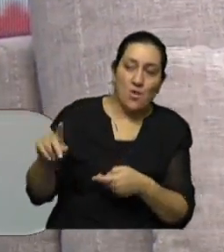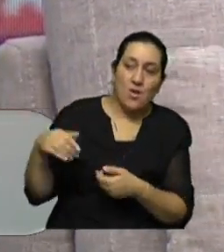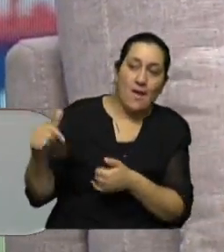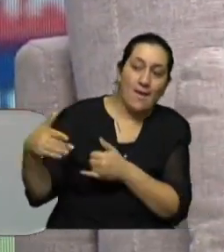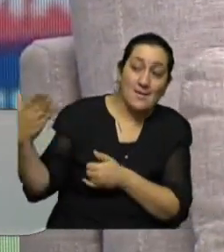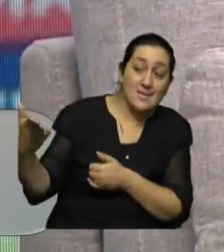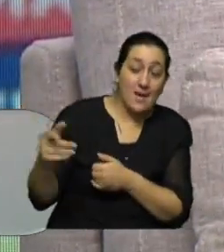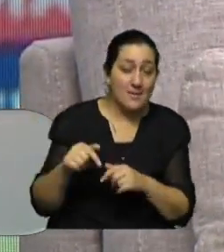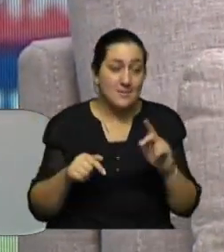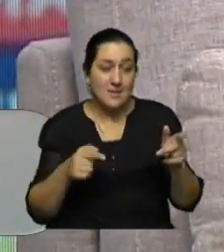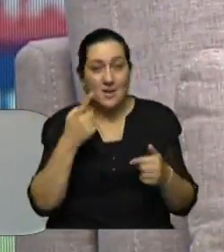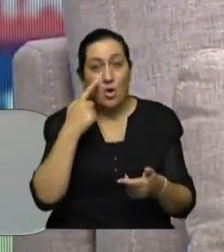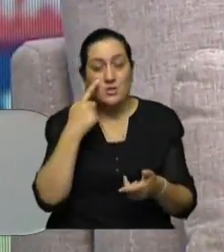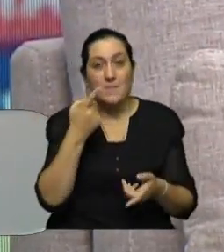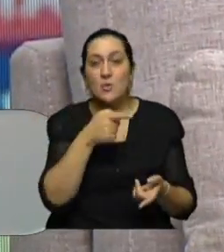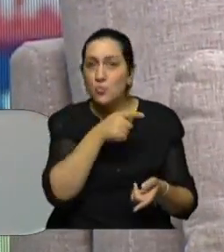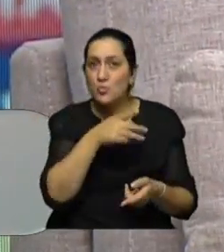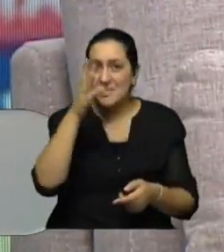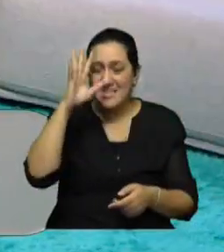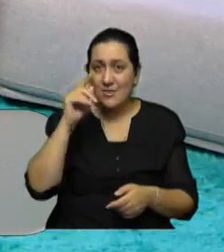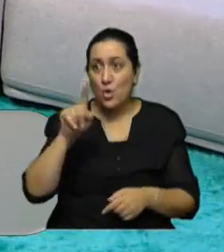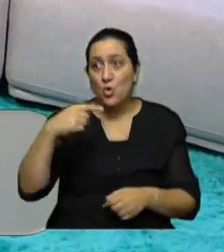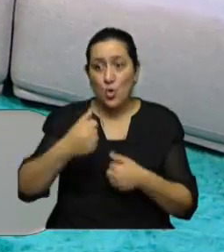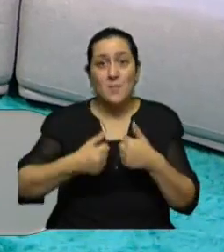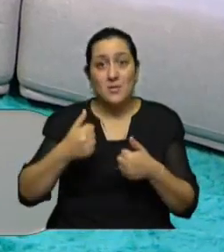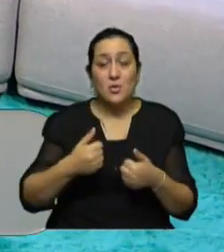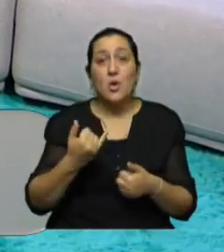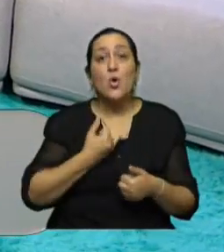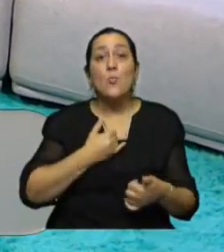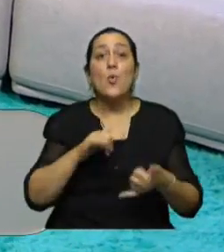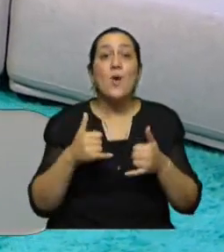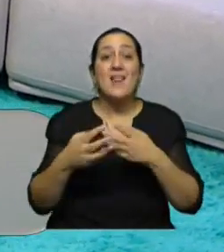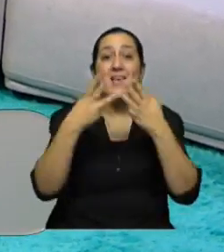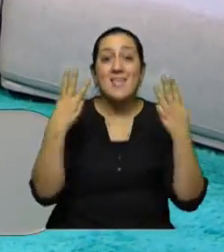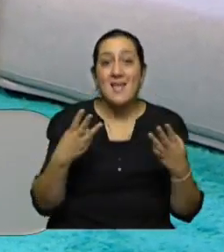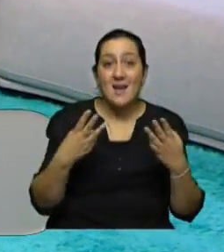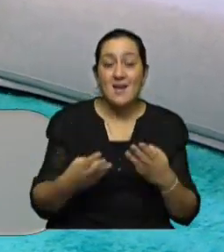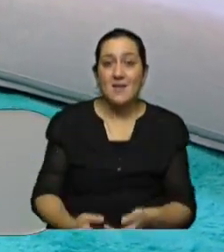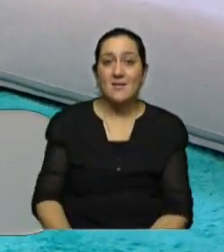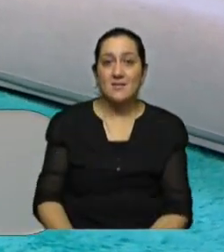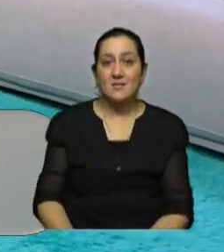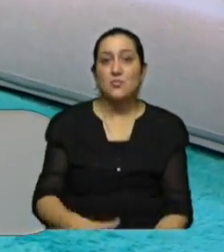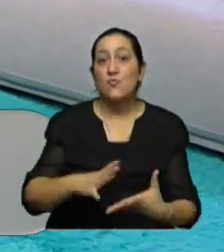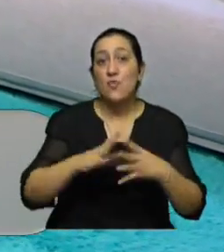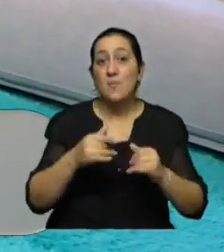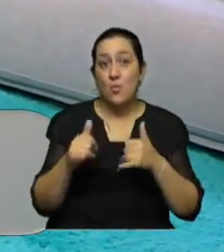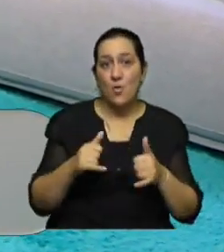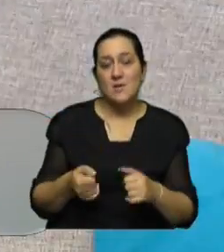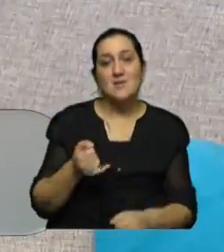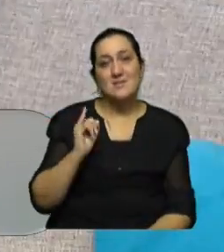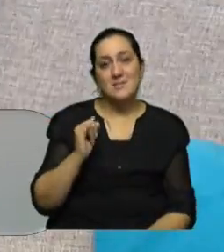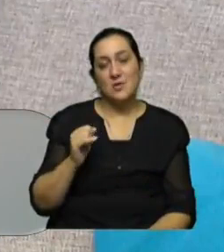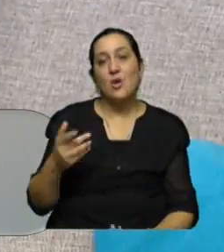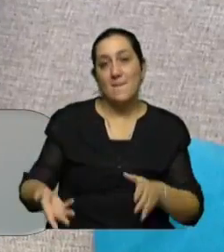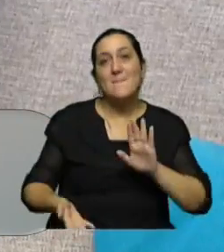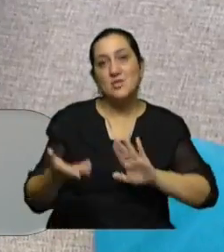Vos ya sabés con algunos competidores que te vas a cruzar, ¿cuáles son sus maneras de jugar? Sí, con la mayoría,